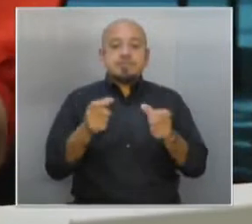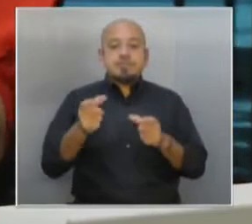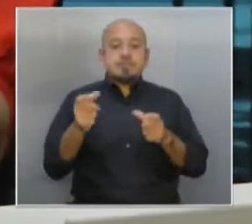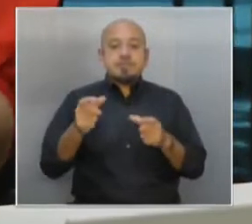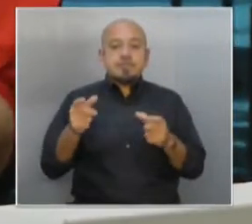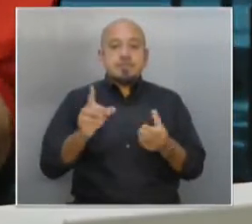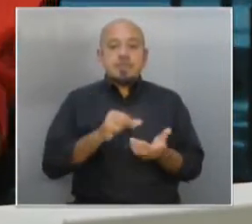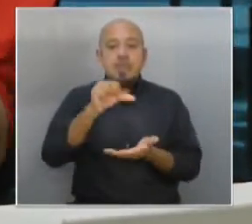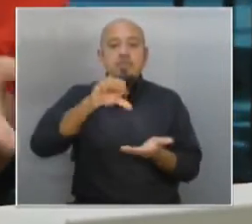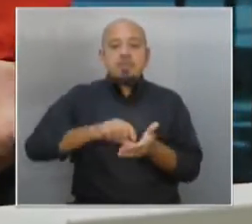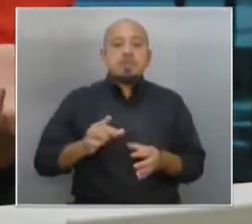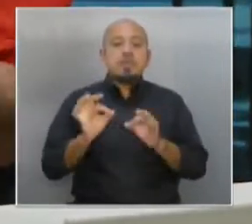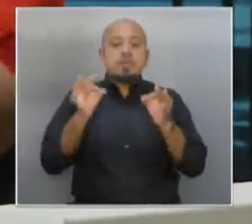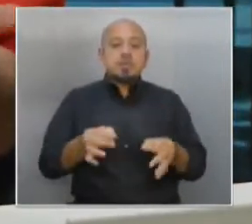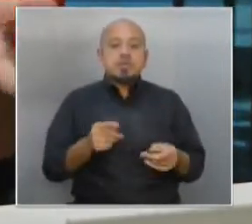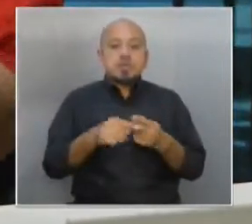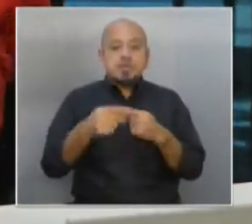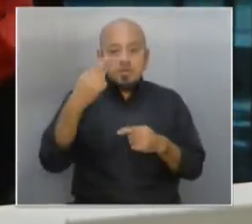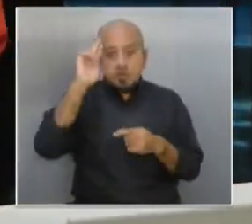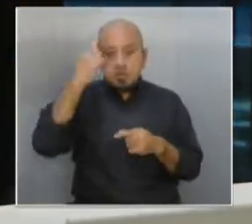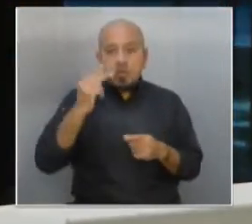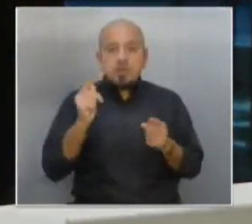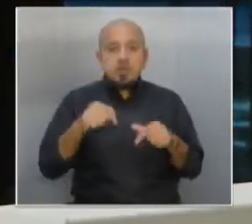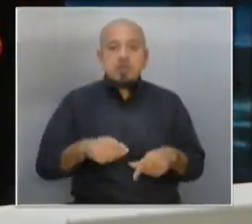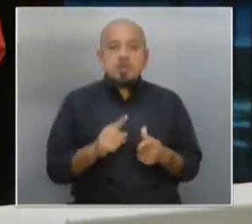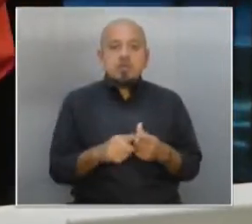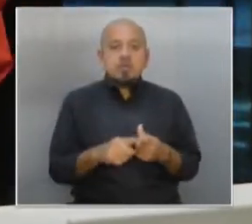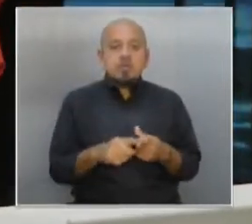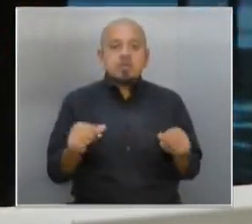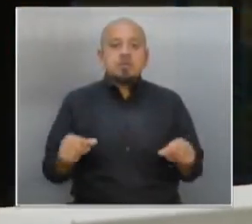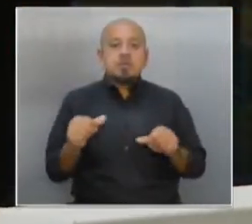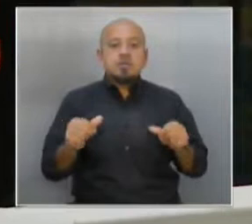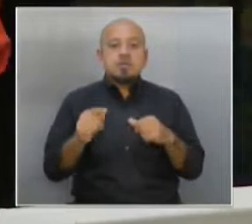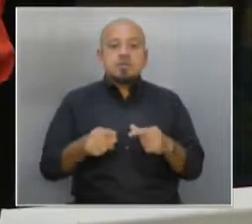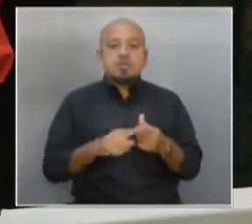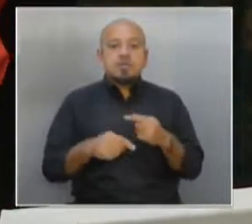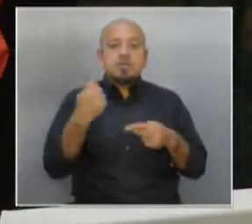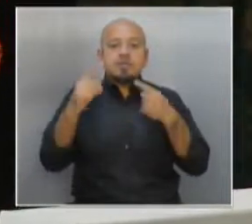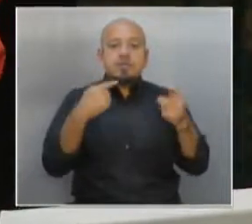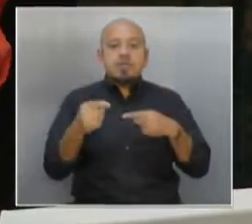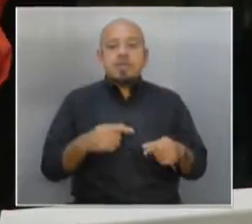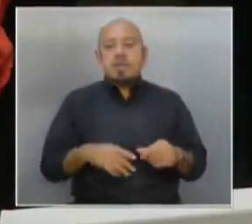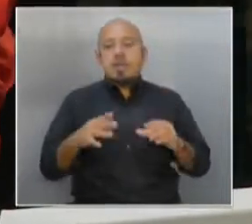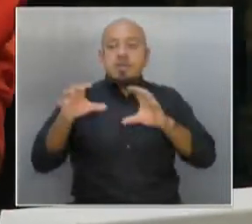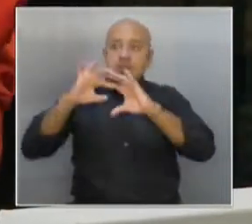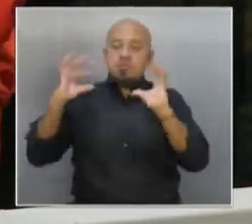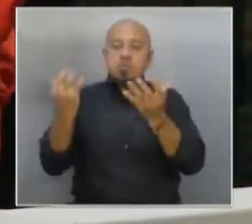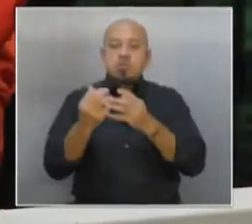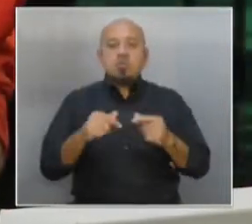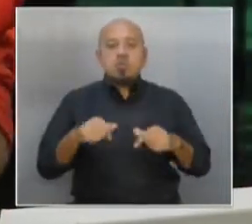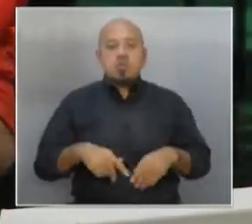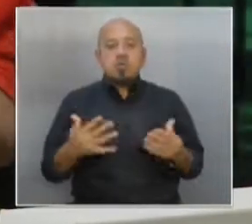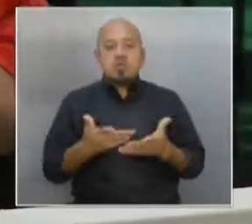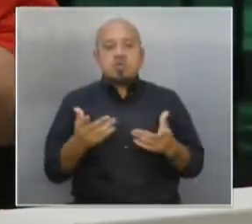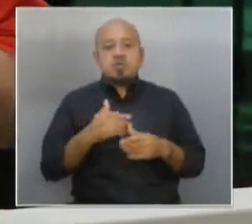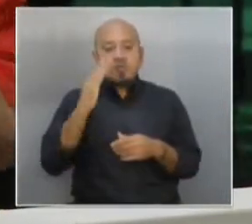hacen tanto por los países a los que llegan. Y bueno, y Uruguay que fue creado por inmigrantes de distintos continentes. Y justamente estamos con una persona que entiende